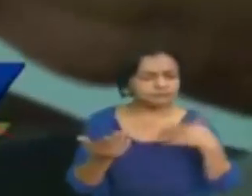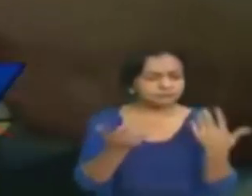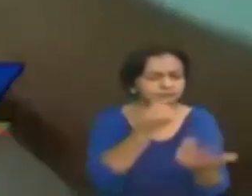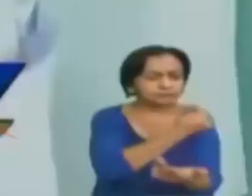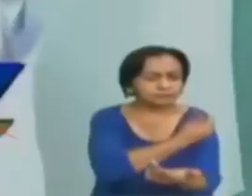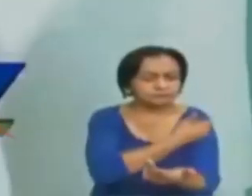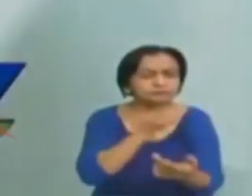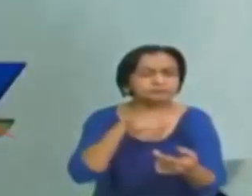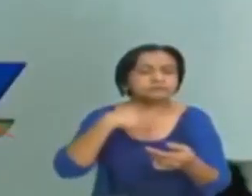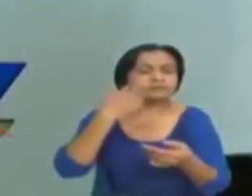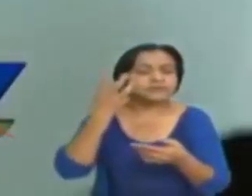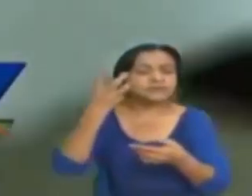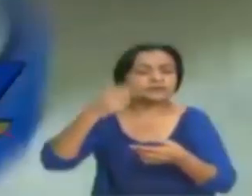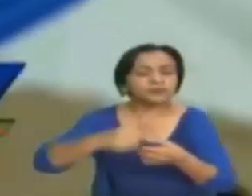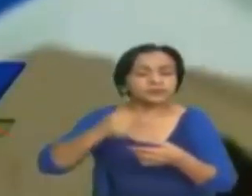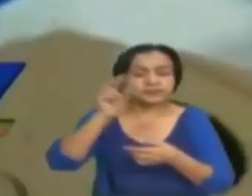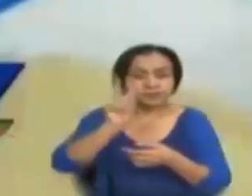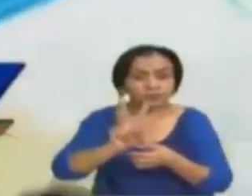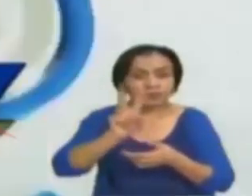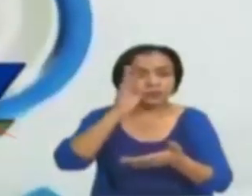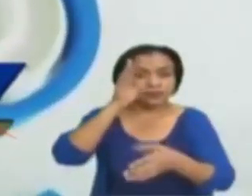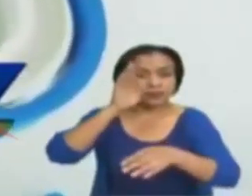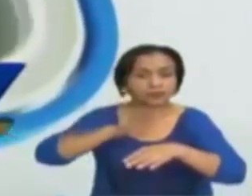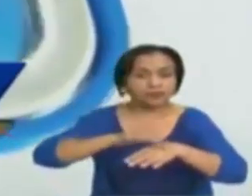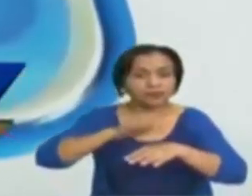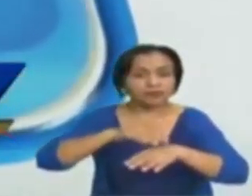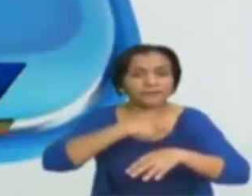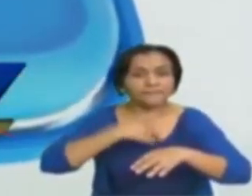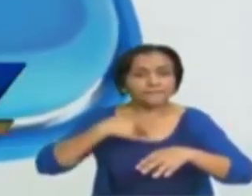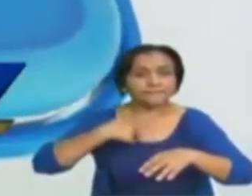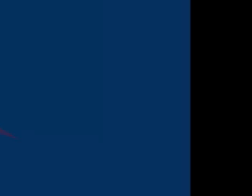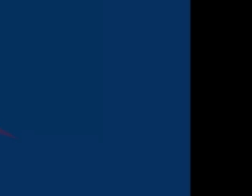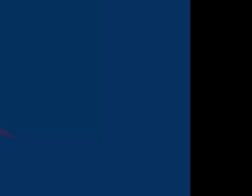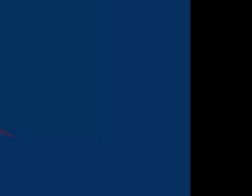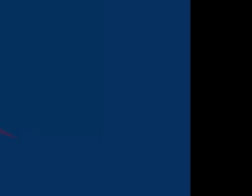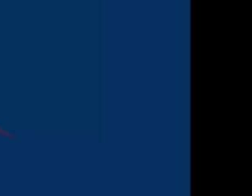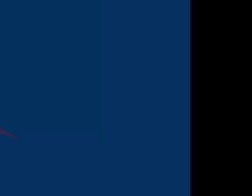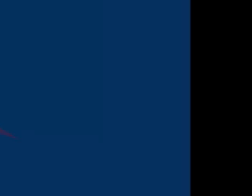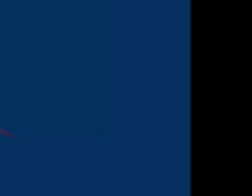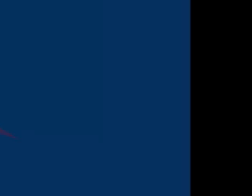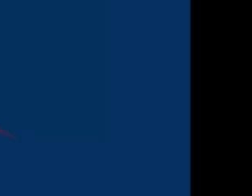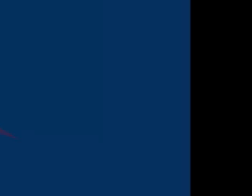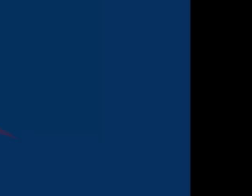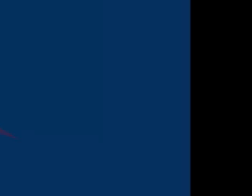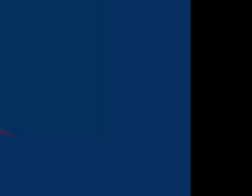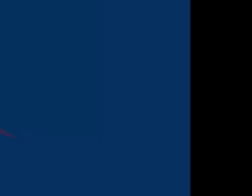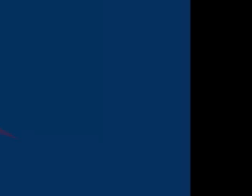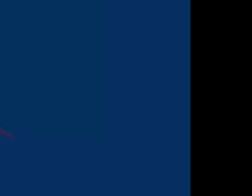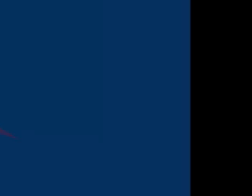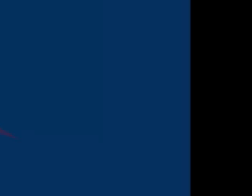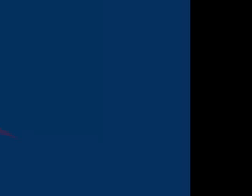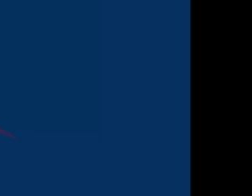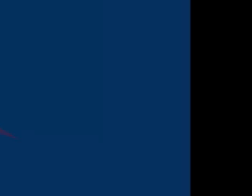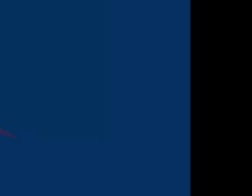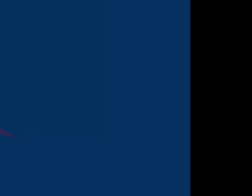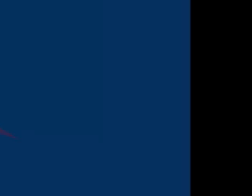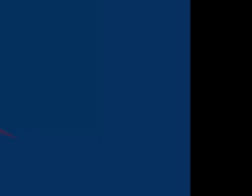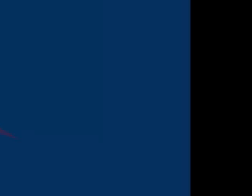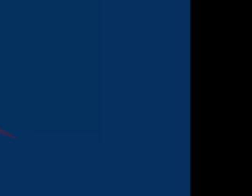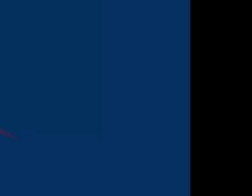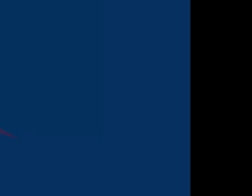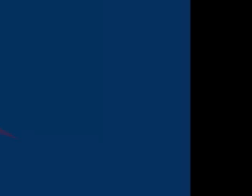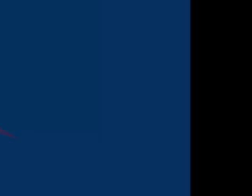donde estarían inoculando como parte de la jornada voluntaria contra el coronavirus. Seguimos vacunándonos. Mañana 7 de